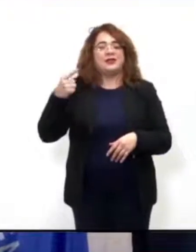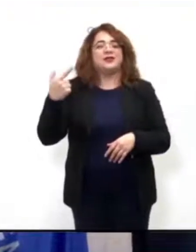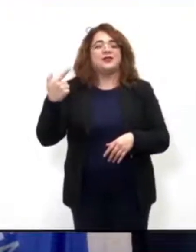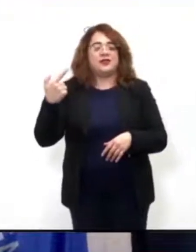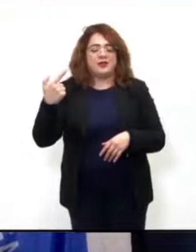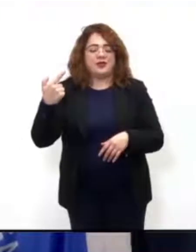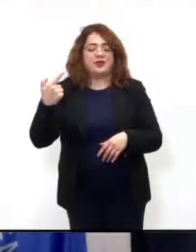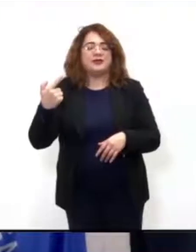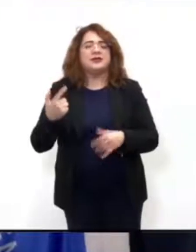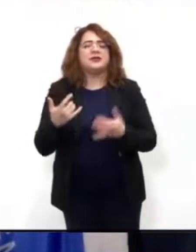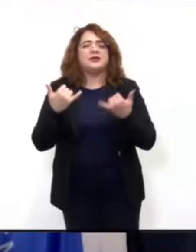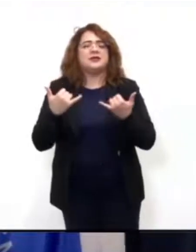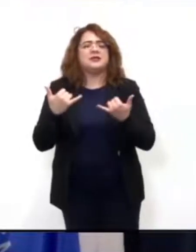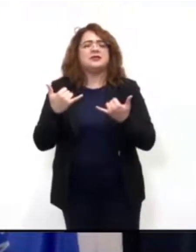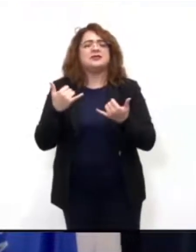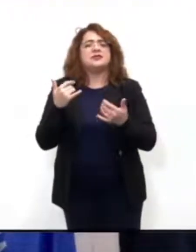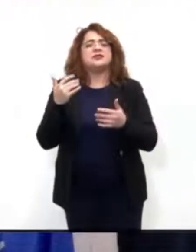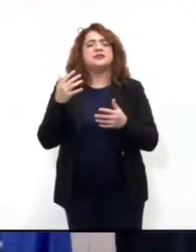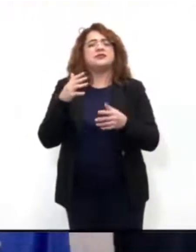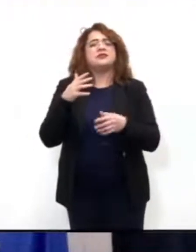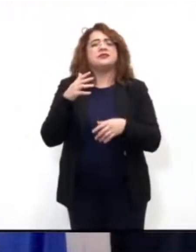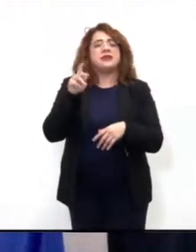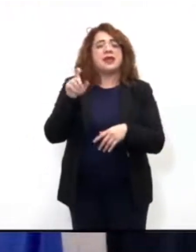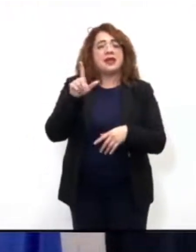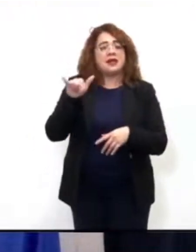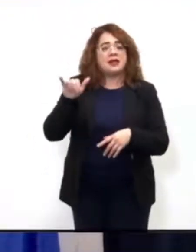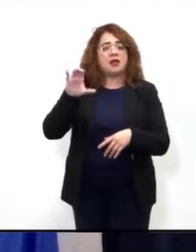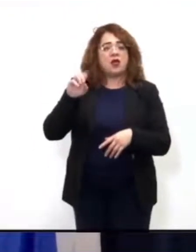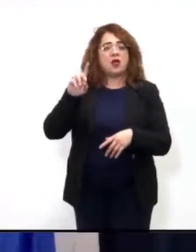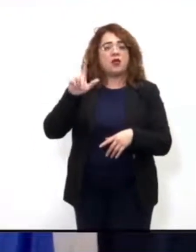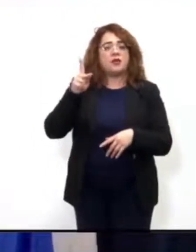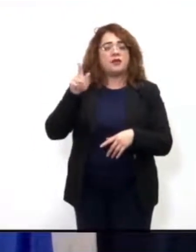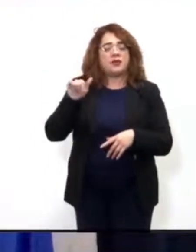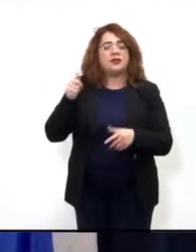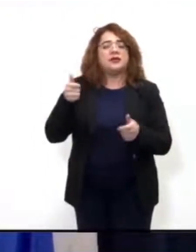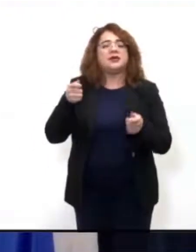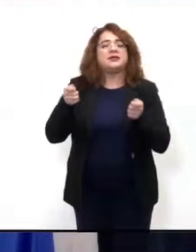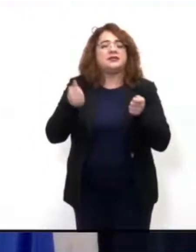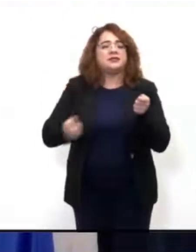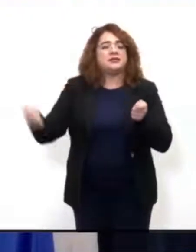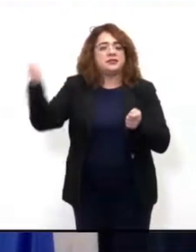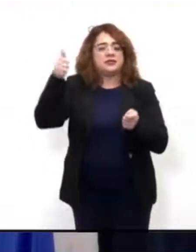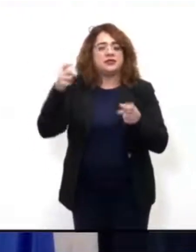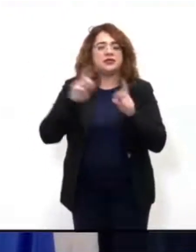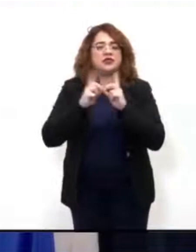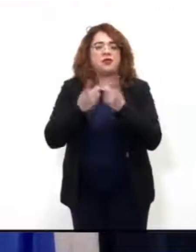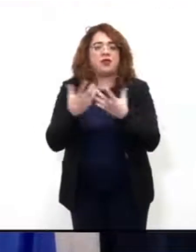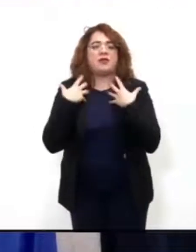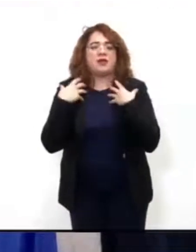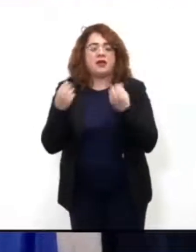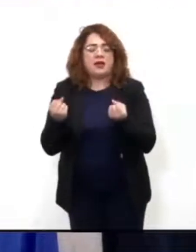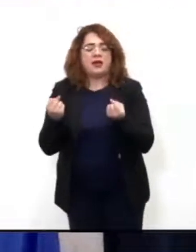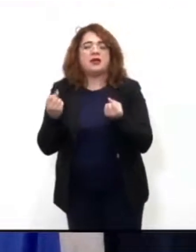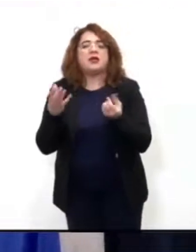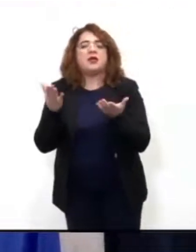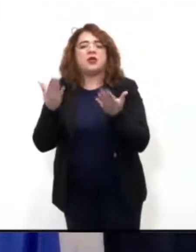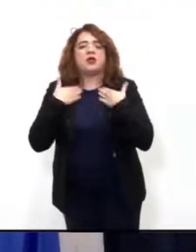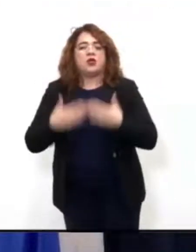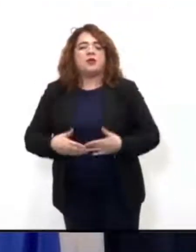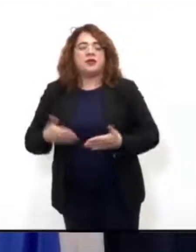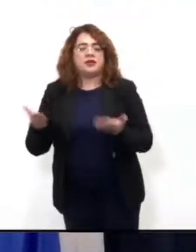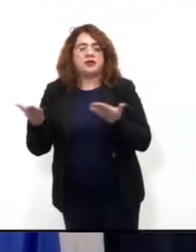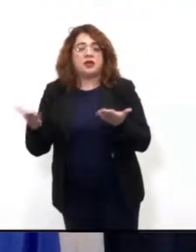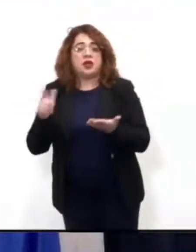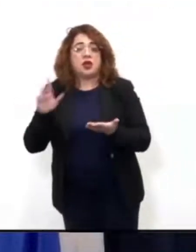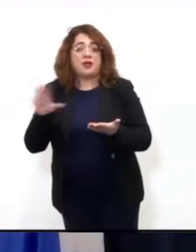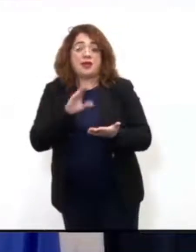nos acompañó el alcalde García y también Kelly Colopy, la directora del Departamento de Salud y Servicios Humanos para la ciudad de